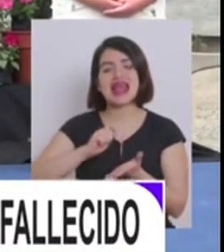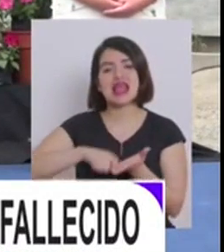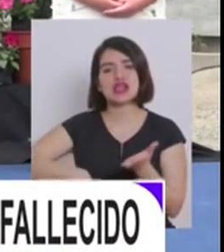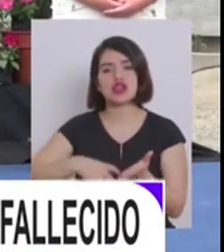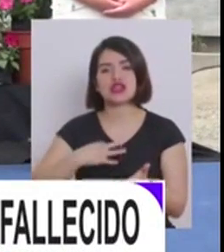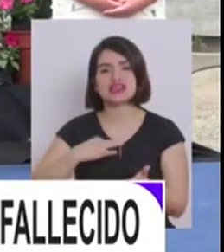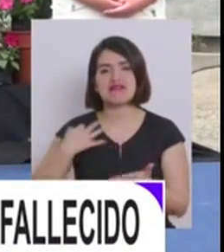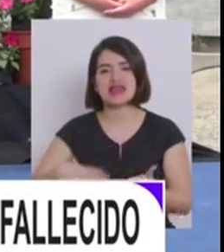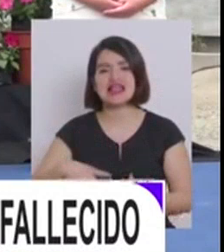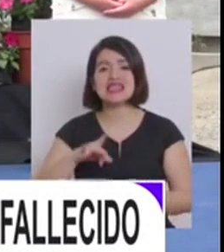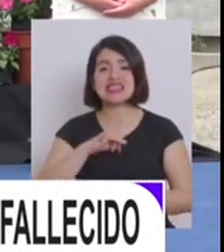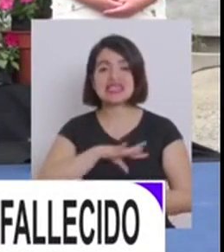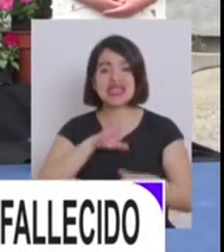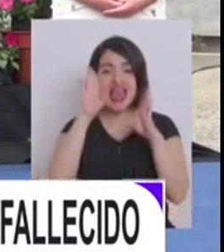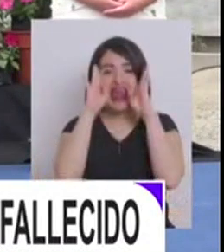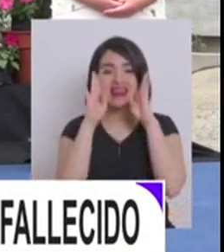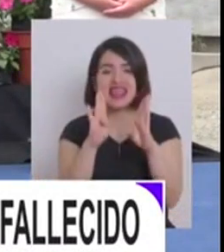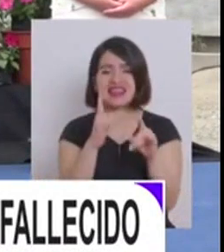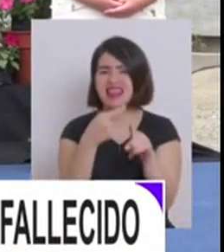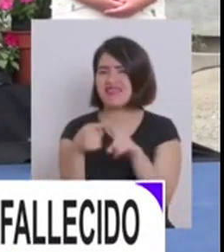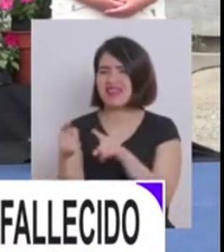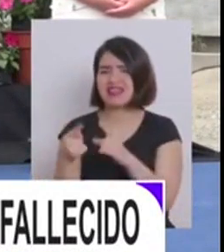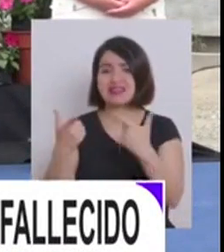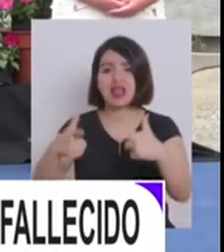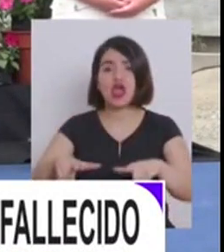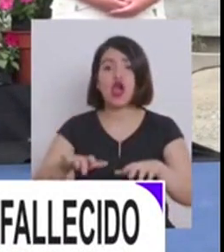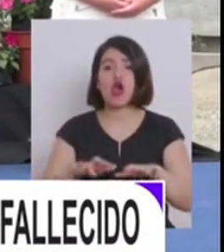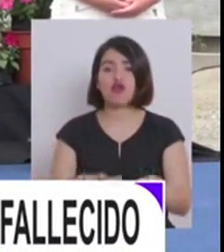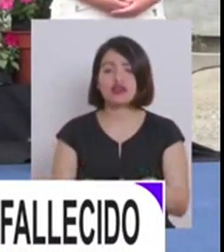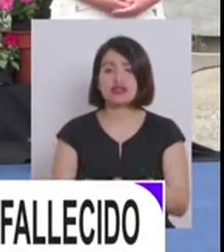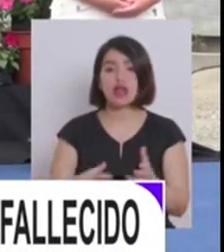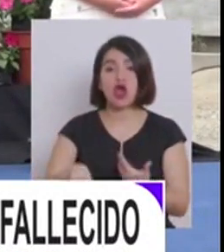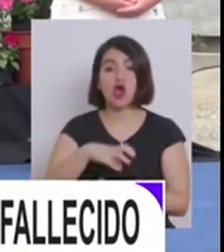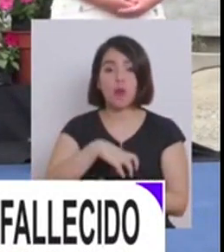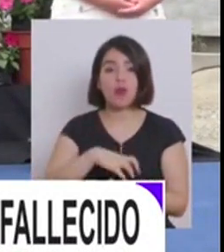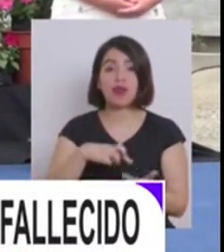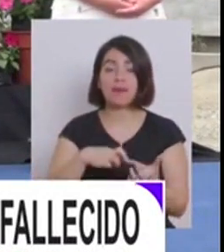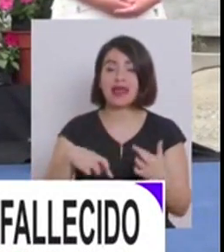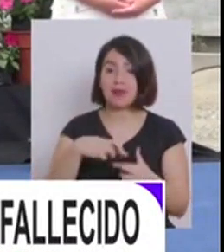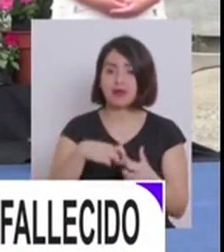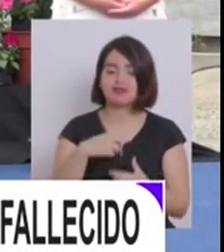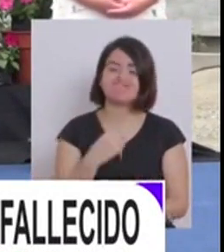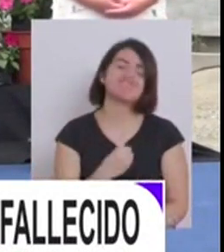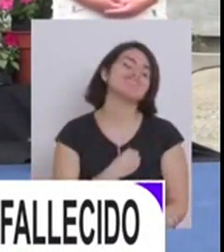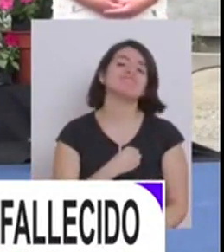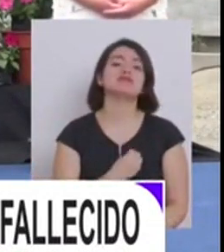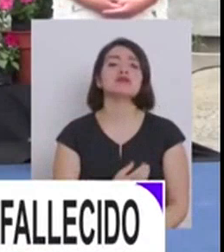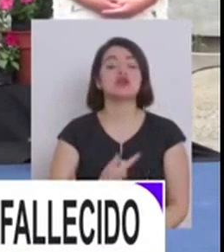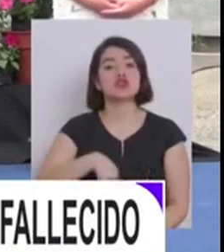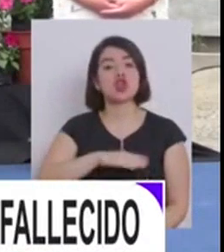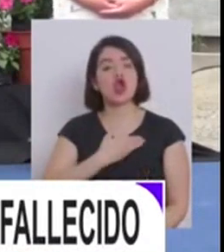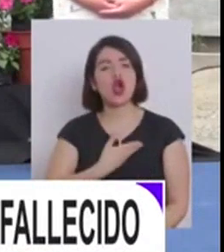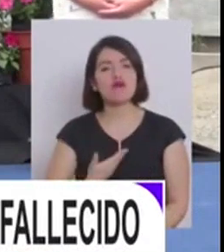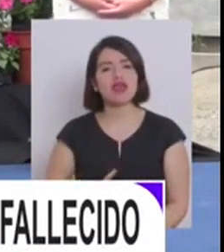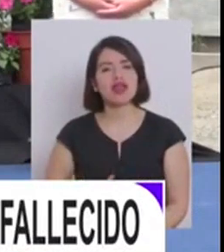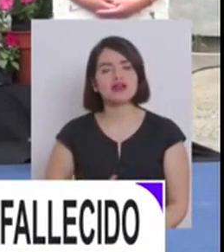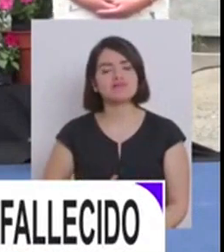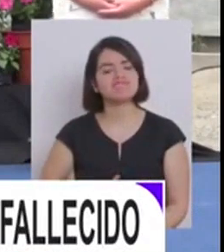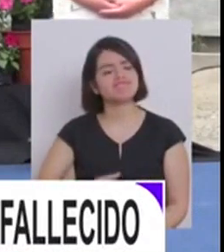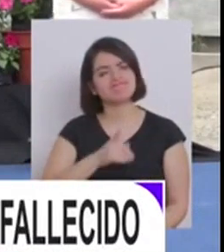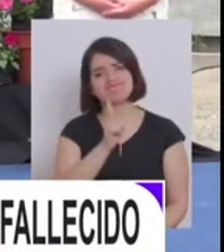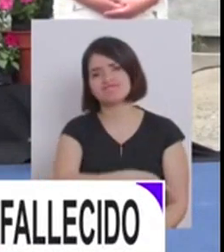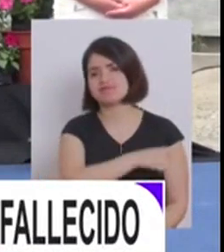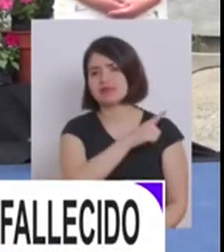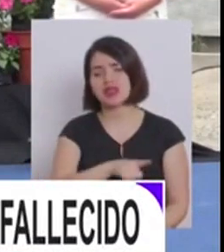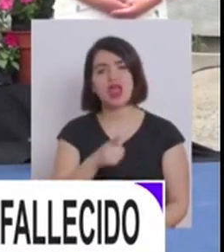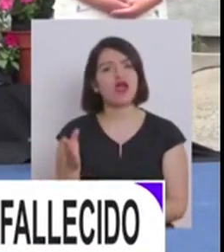todas oficinas que estaban al servicio de la gente de la comuna de Panguipulli. Como gobierno condenamos absoluta y totalmente